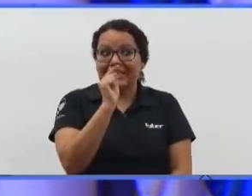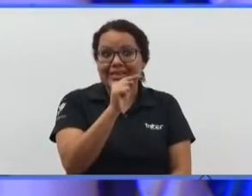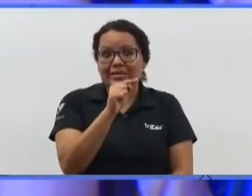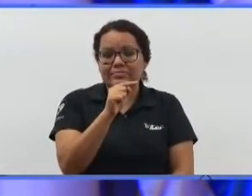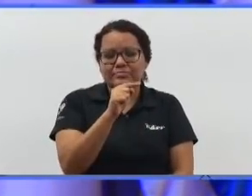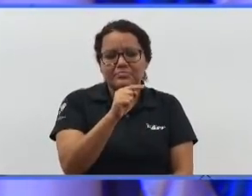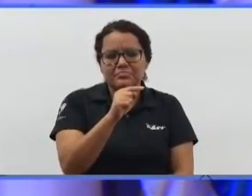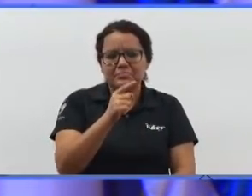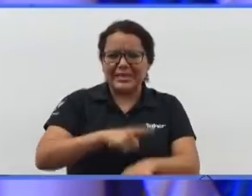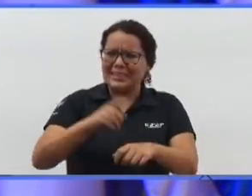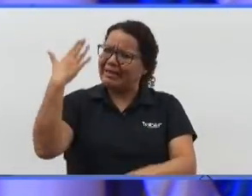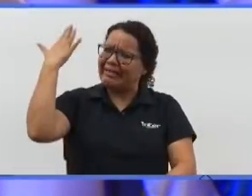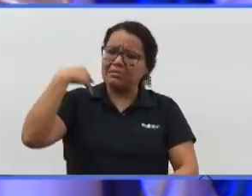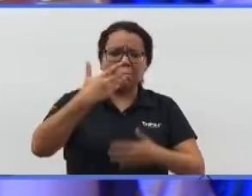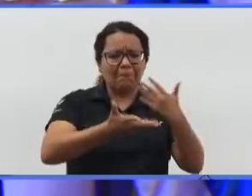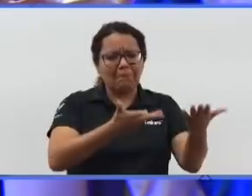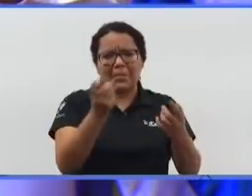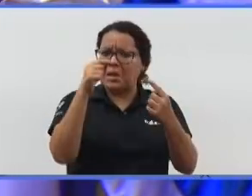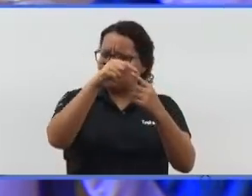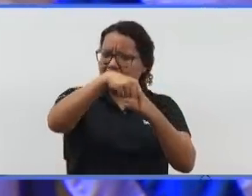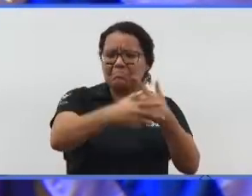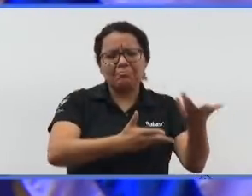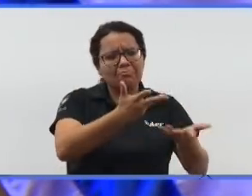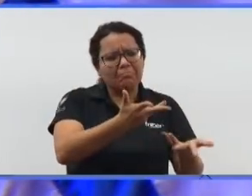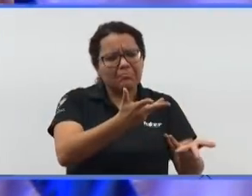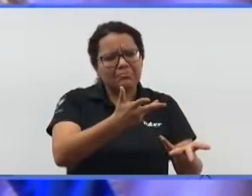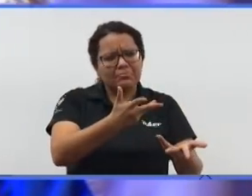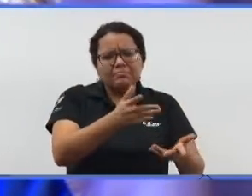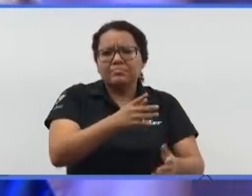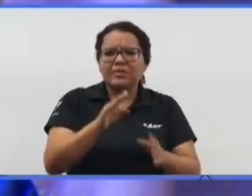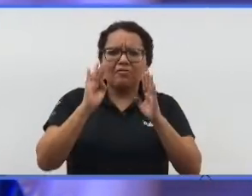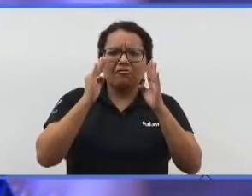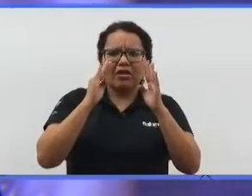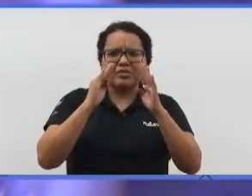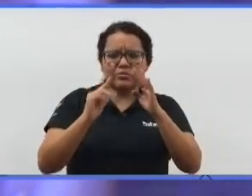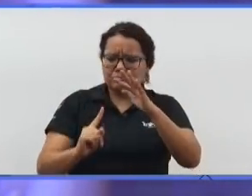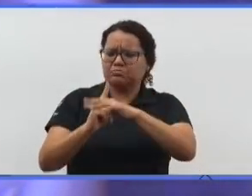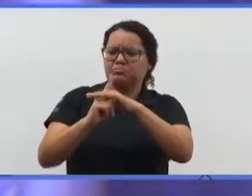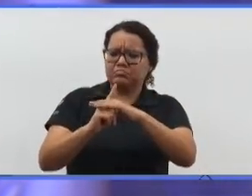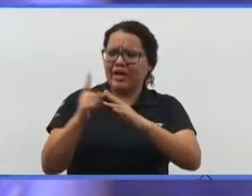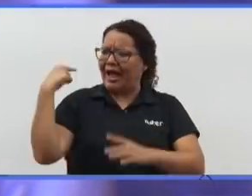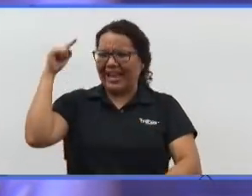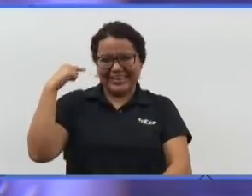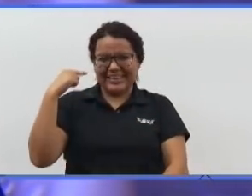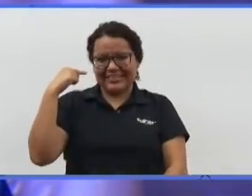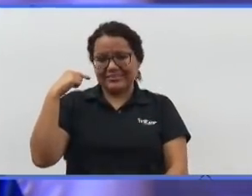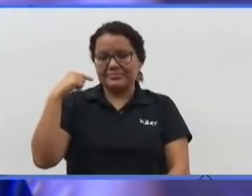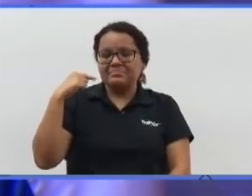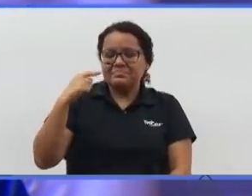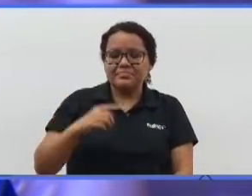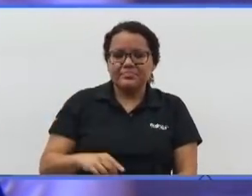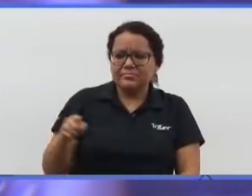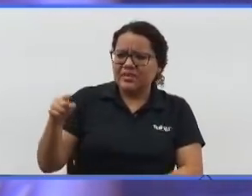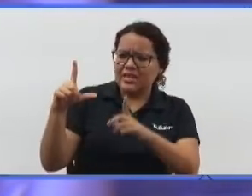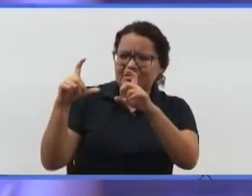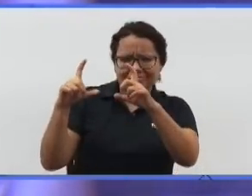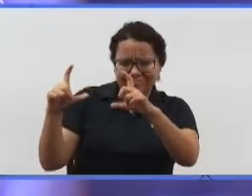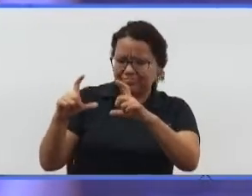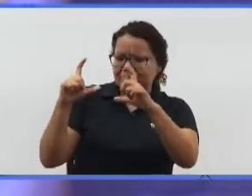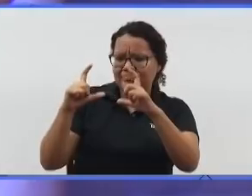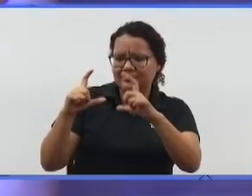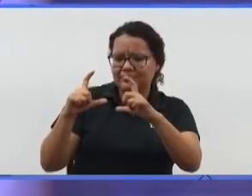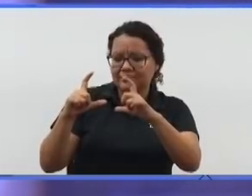servidora de la iglesia me apareció en una publicación de redes sociales ayer y decía la publicación